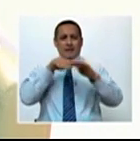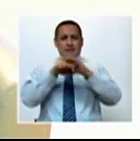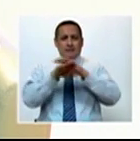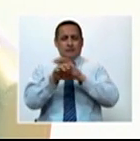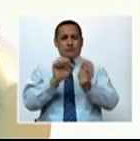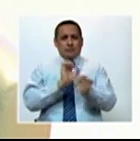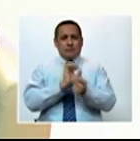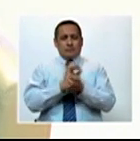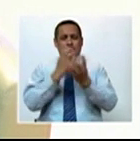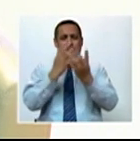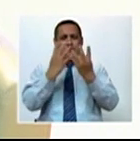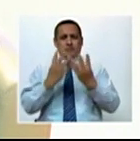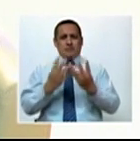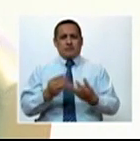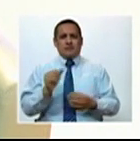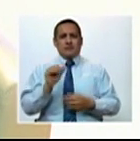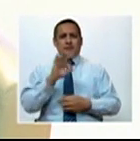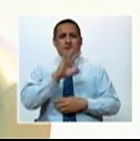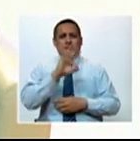25 años.